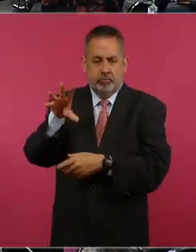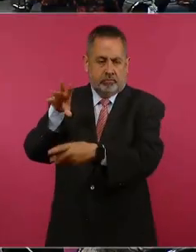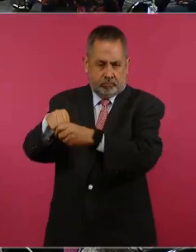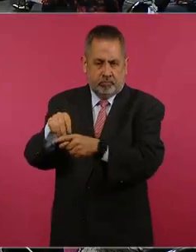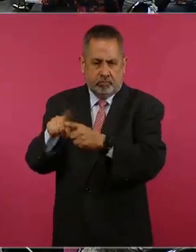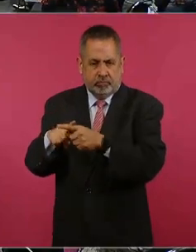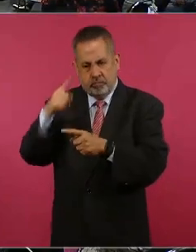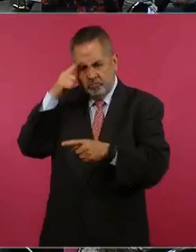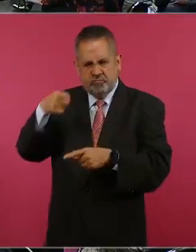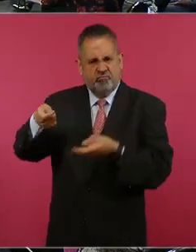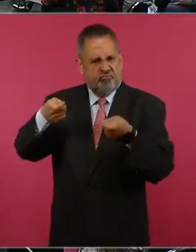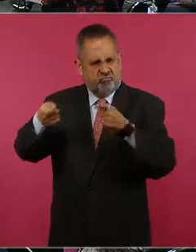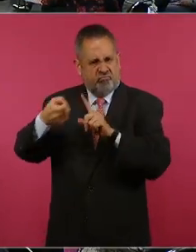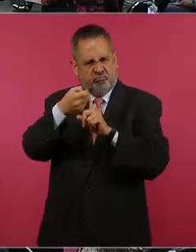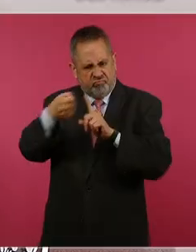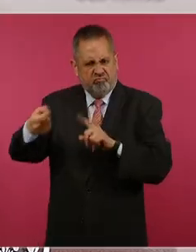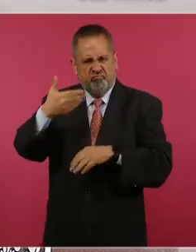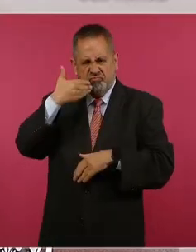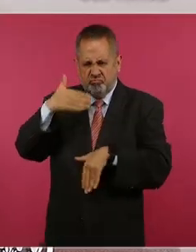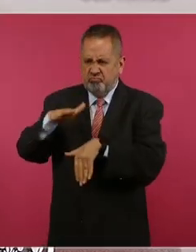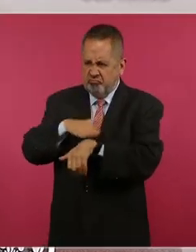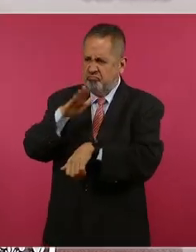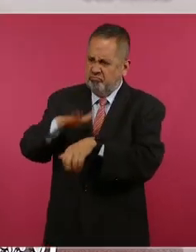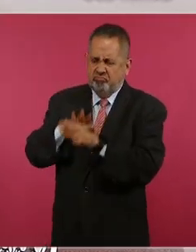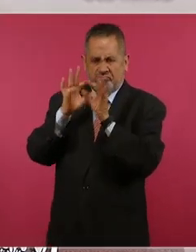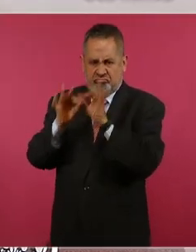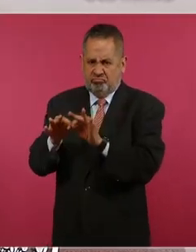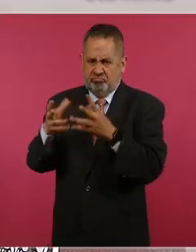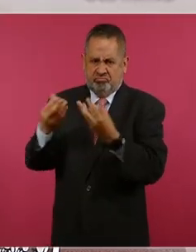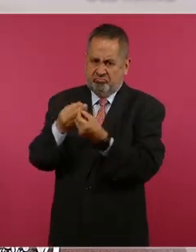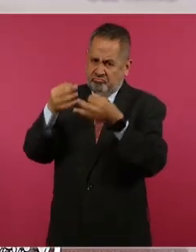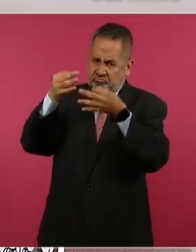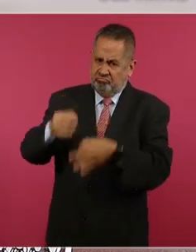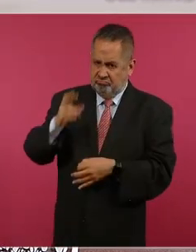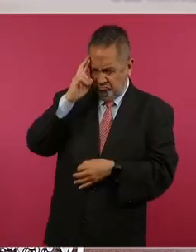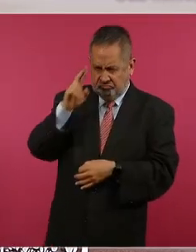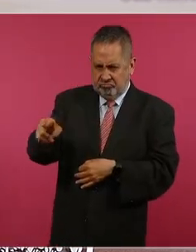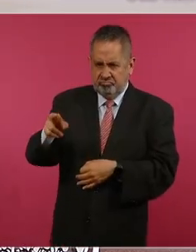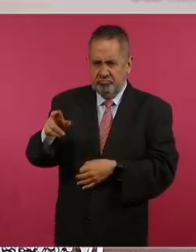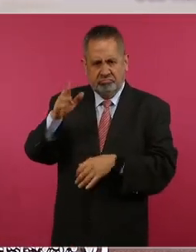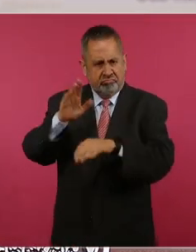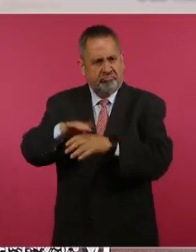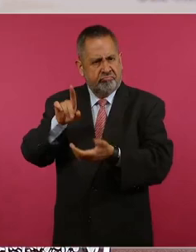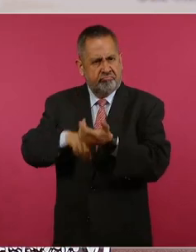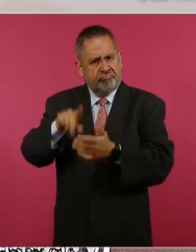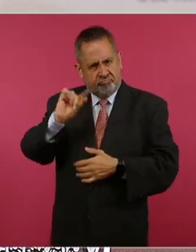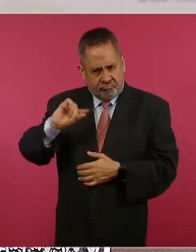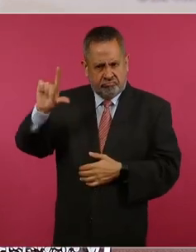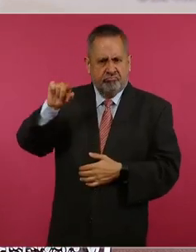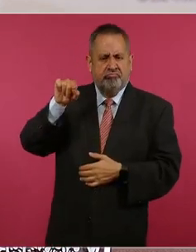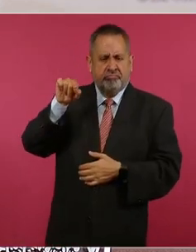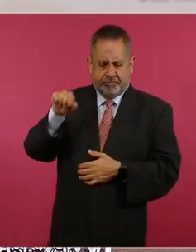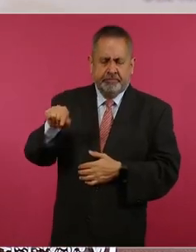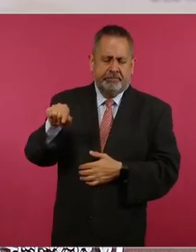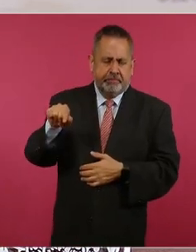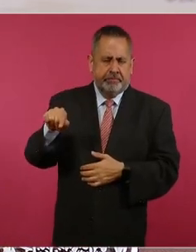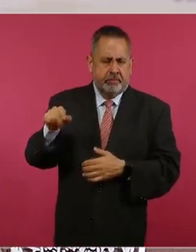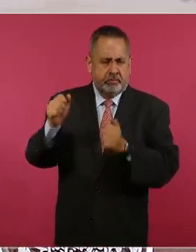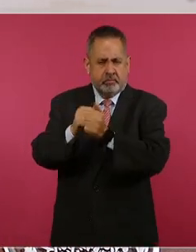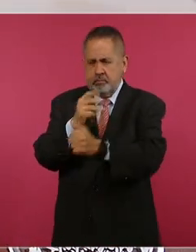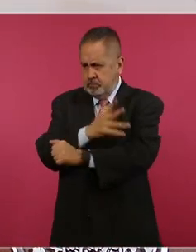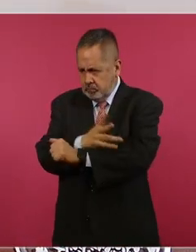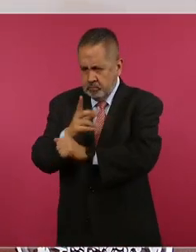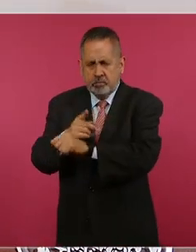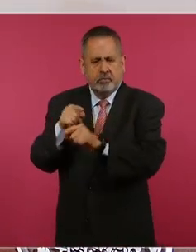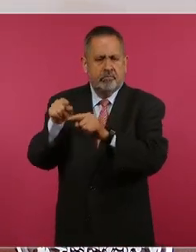por disciplina, por institucionalidad, por profesionalismo, por